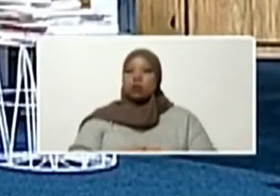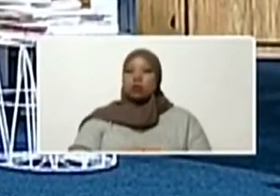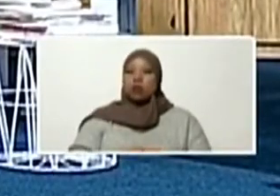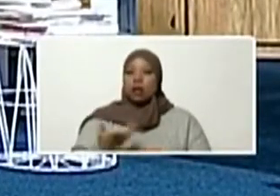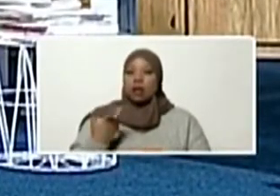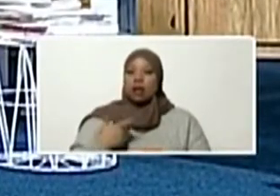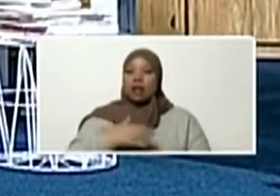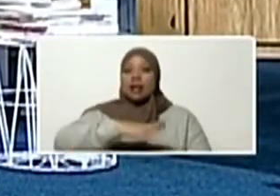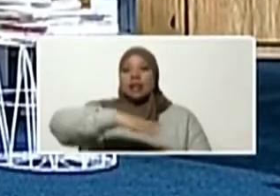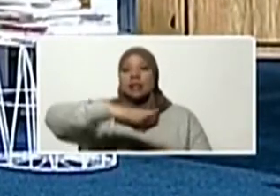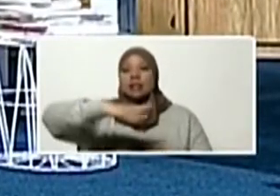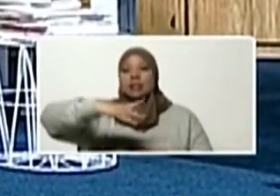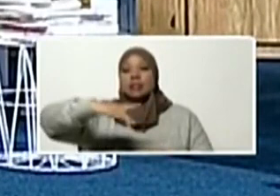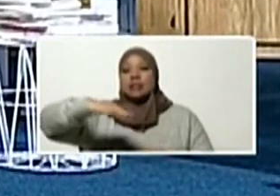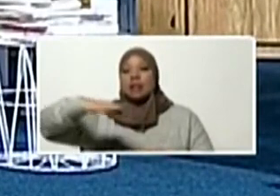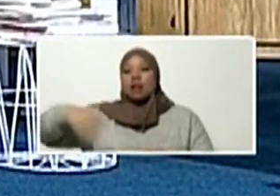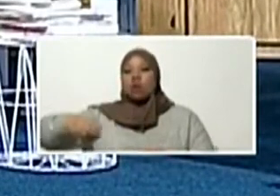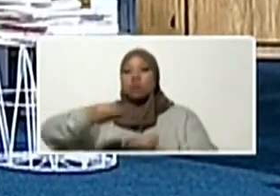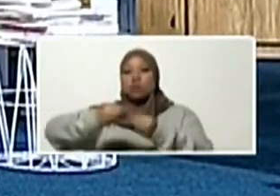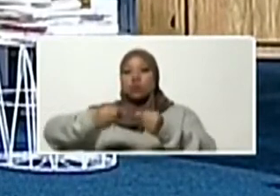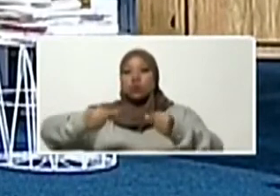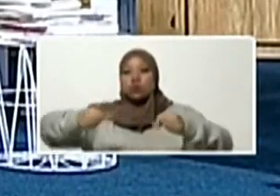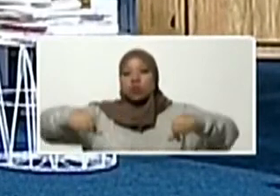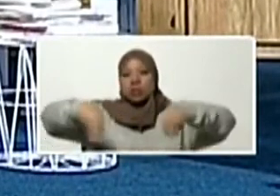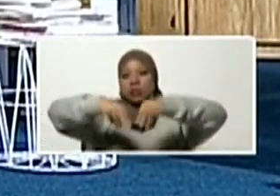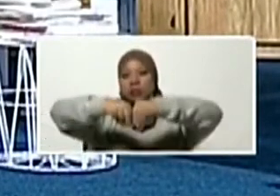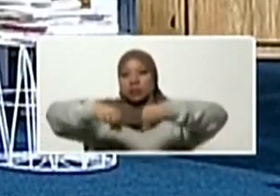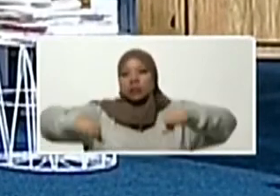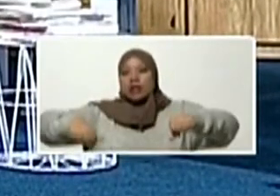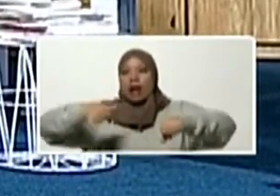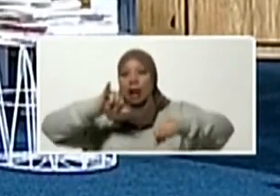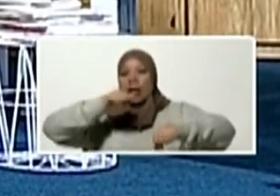Sinaí, es un balneario impresionante,